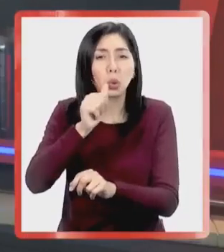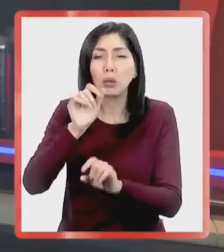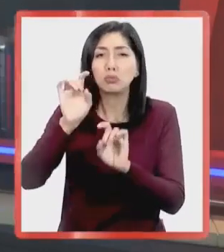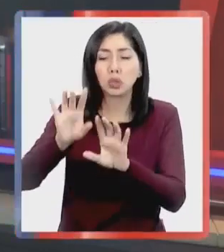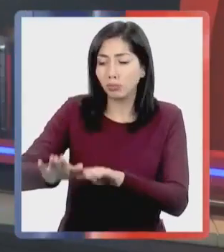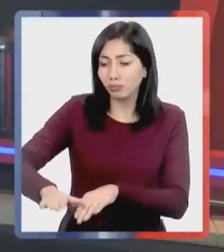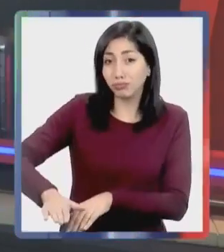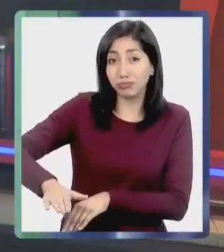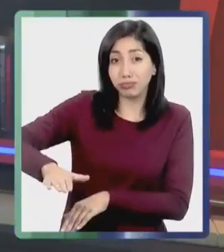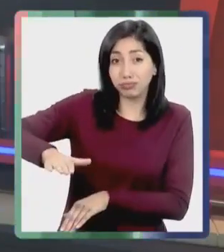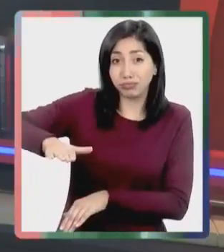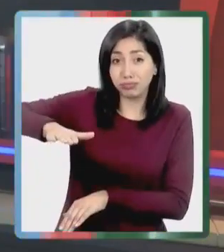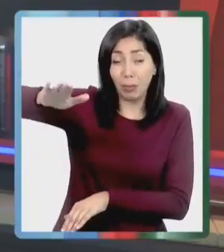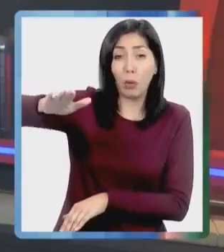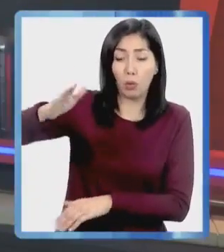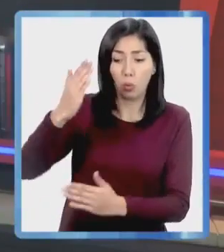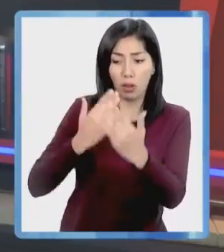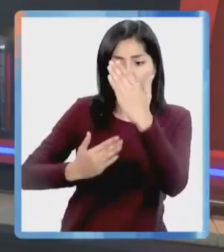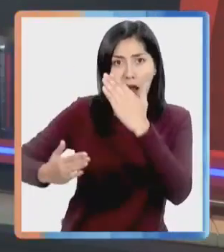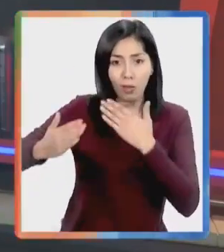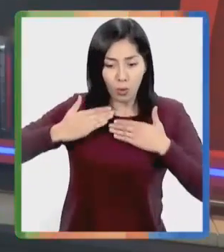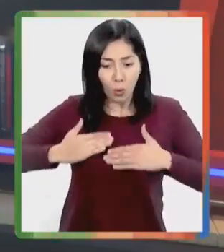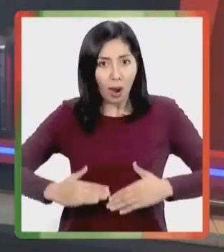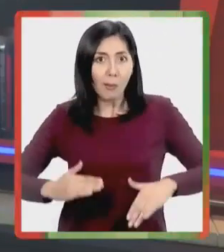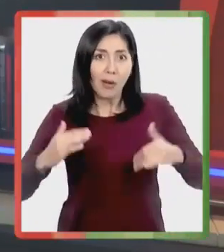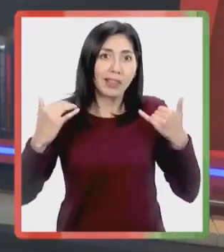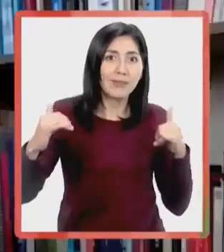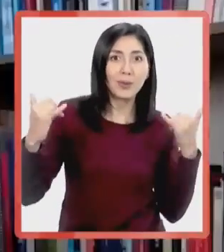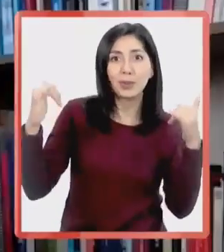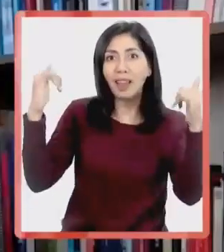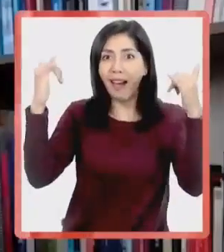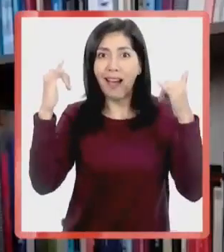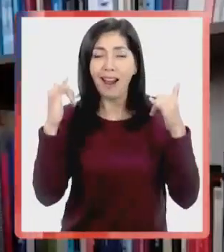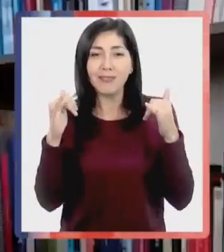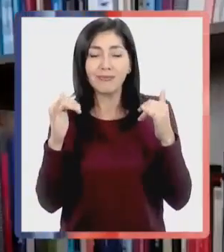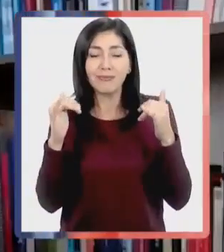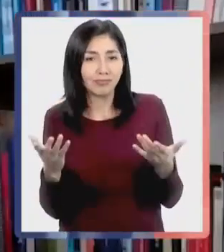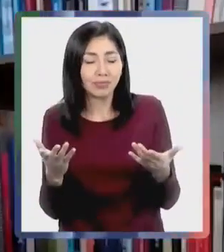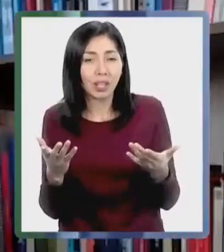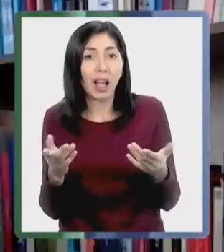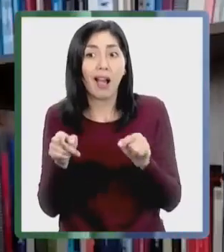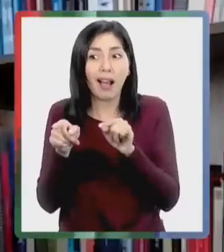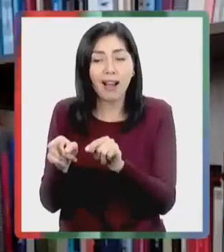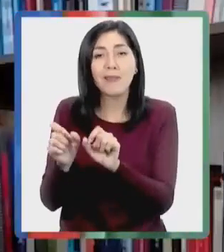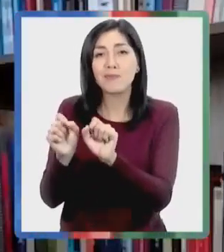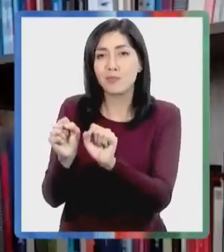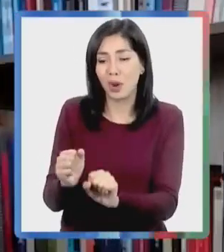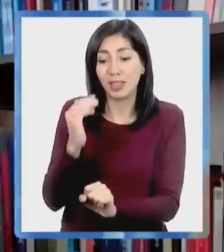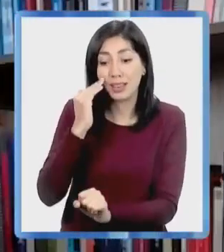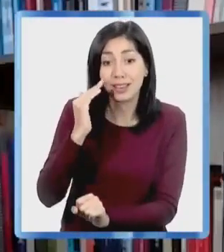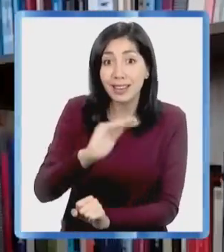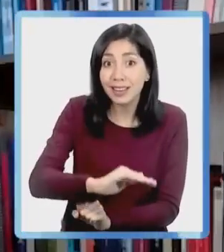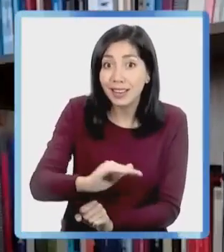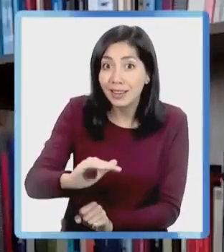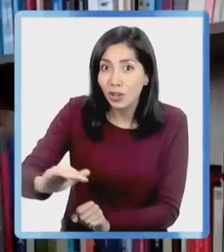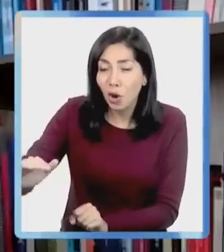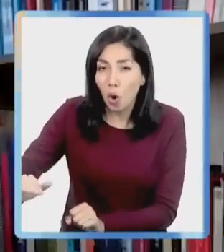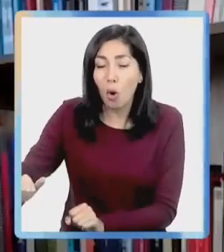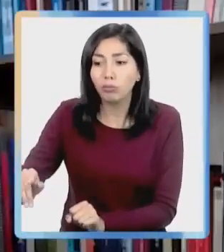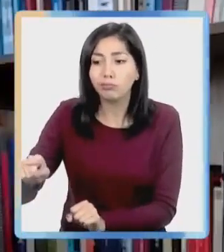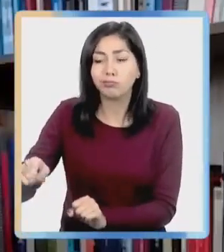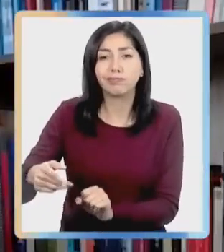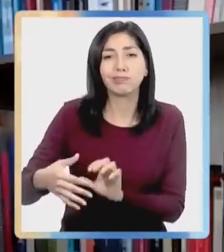vital del autocuidado, de cuidar el cuerpo, porque es la herramienta que tengo para desempeñarme en el mundo, probablemente los niños y niñas serían